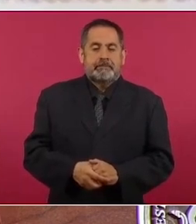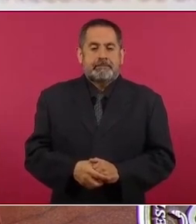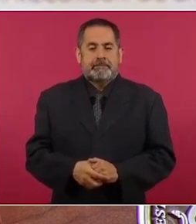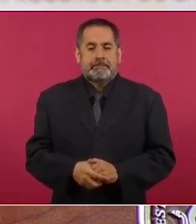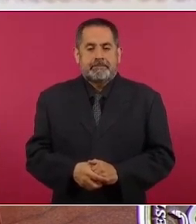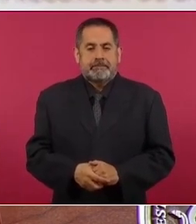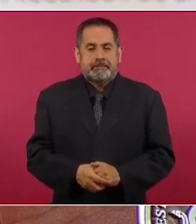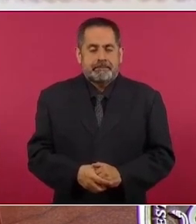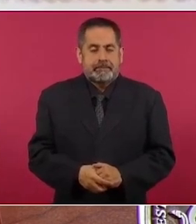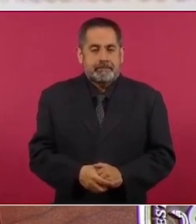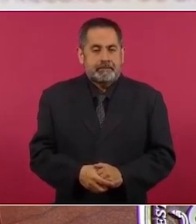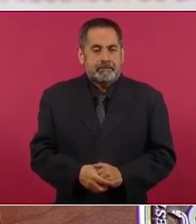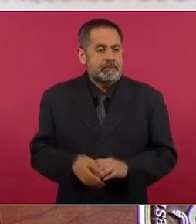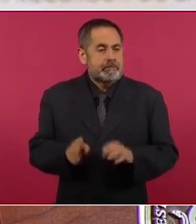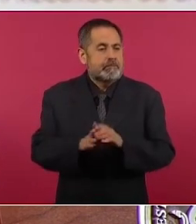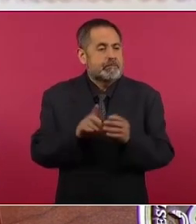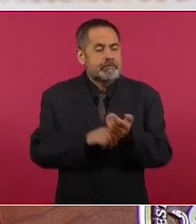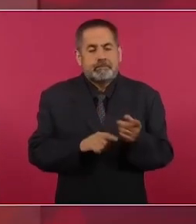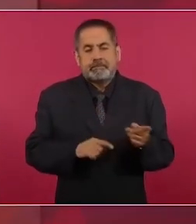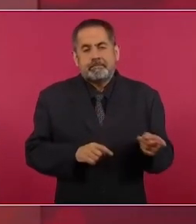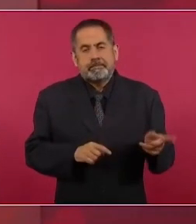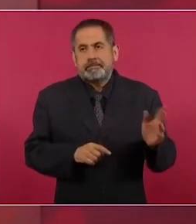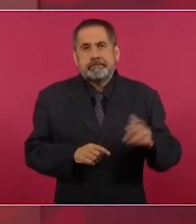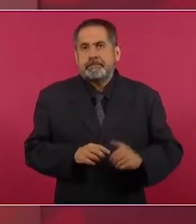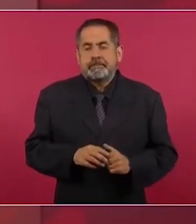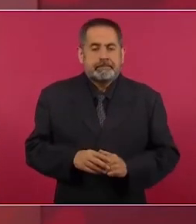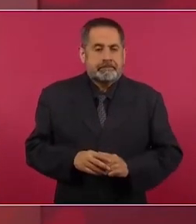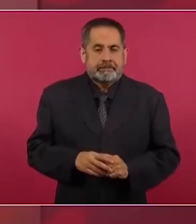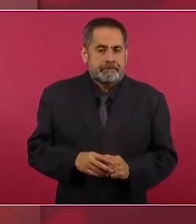se hace como que